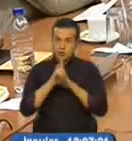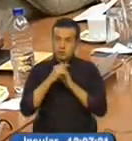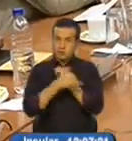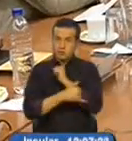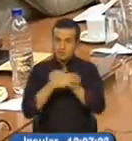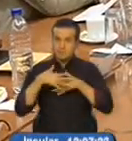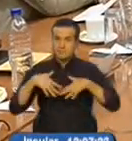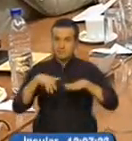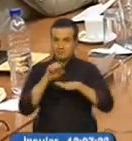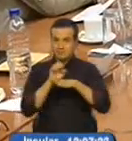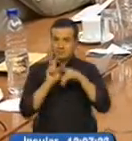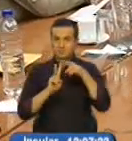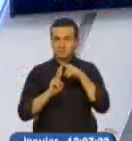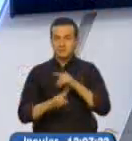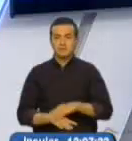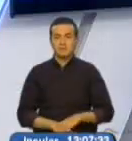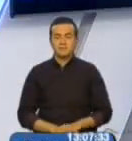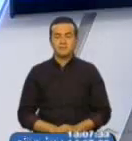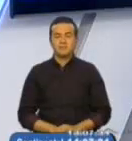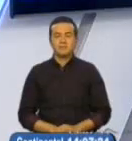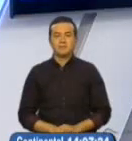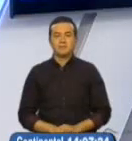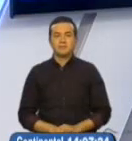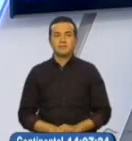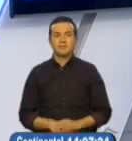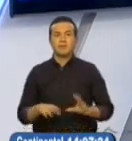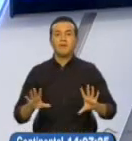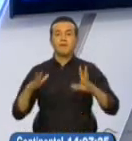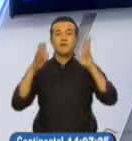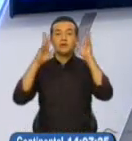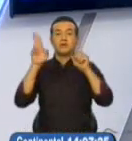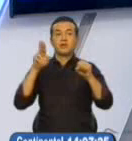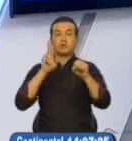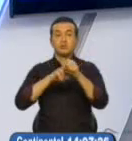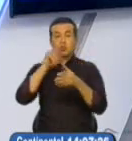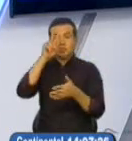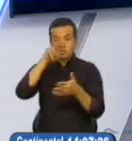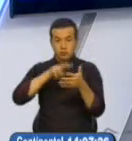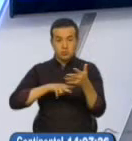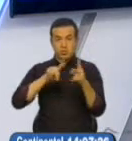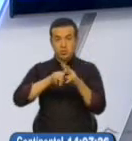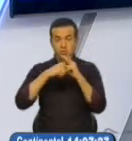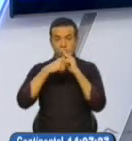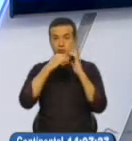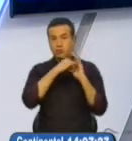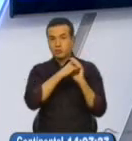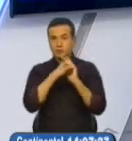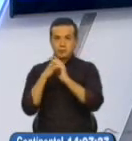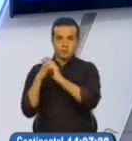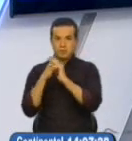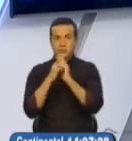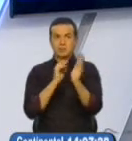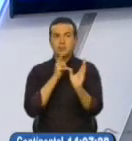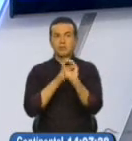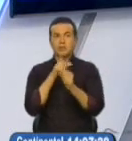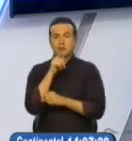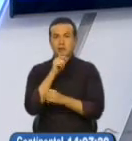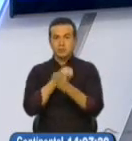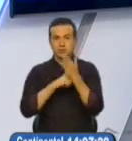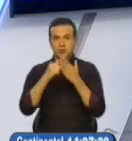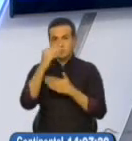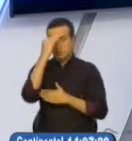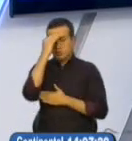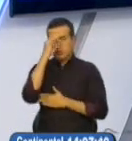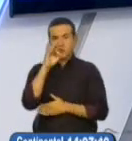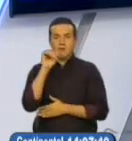Javier Ceballos, Ecuador TV. Y la Fiesta Nacional de la Lectura se inició en la península de Santa Elena con la presencia del ministro de